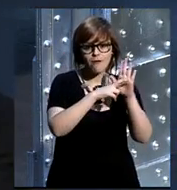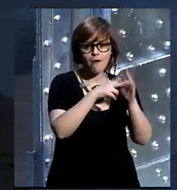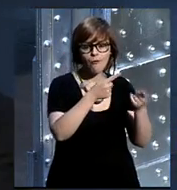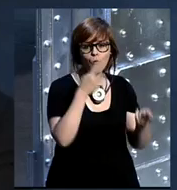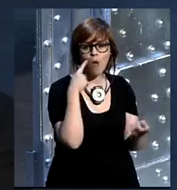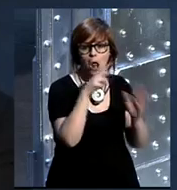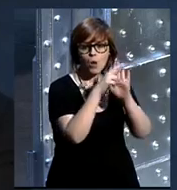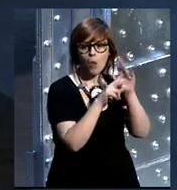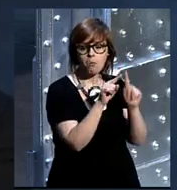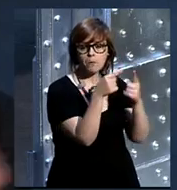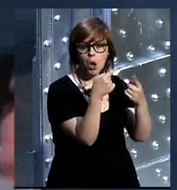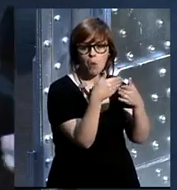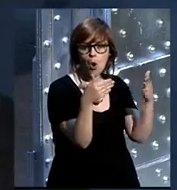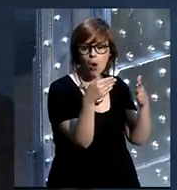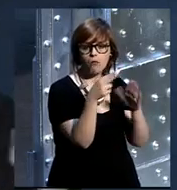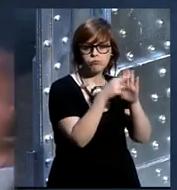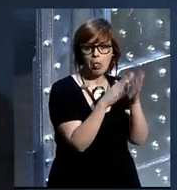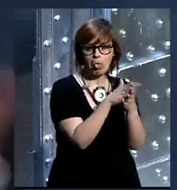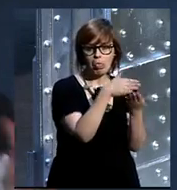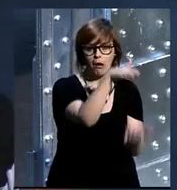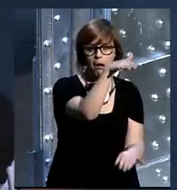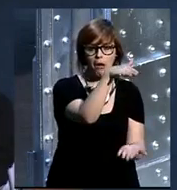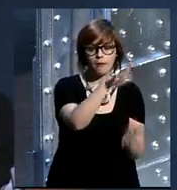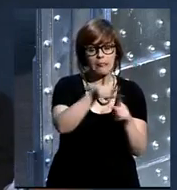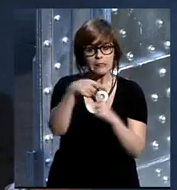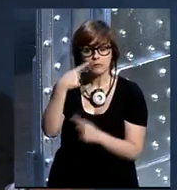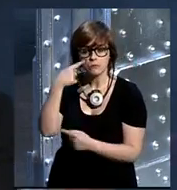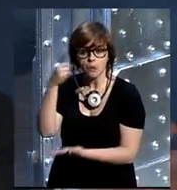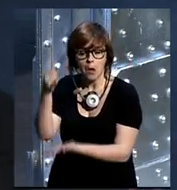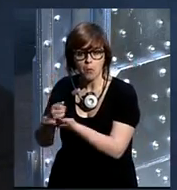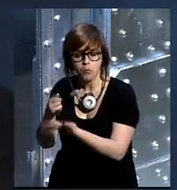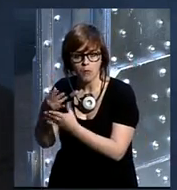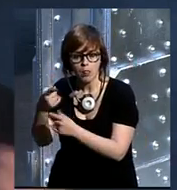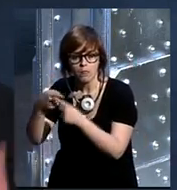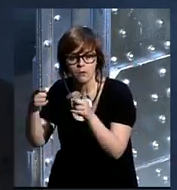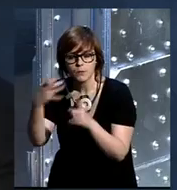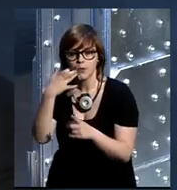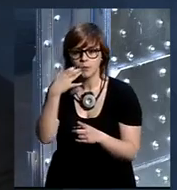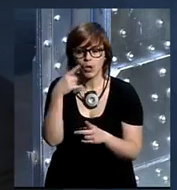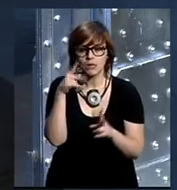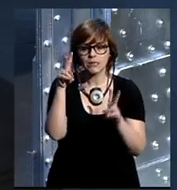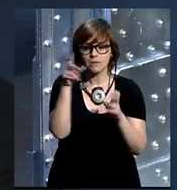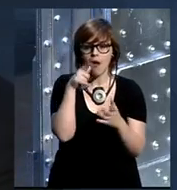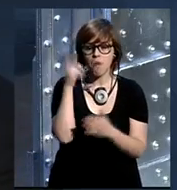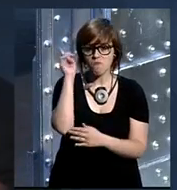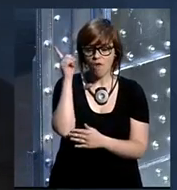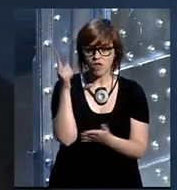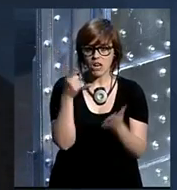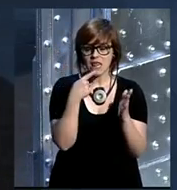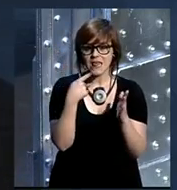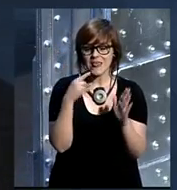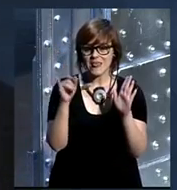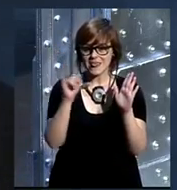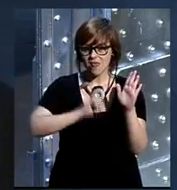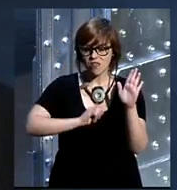lo experimente, podemos acabar en una situación errónea. Por ejemplo, la identificación de llamada en los teléfonos móviles. Ahora todos